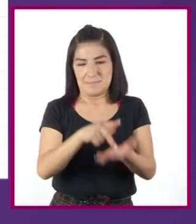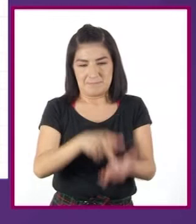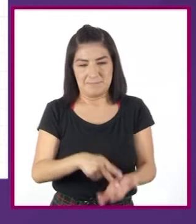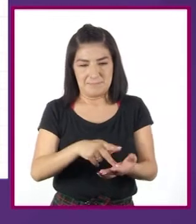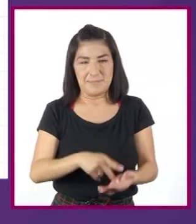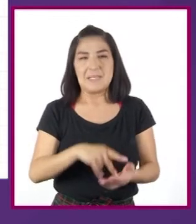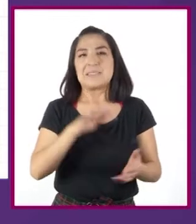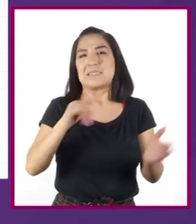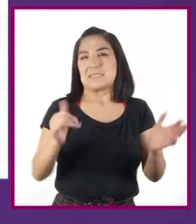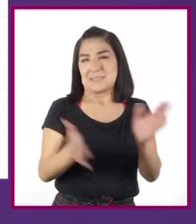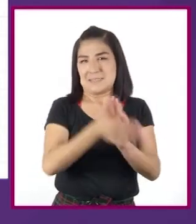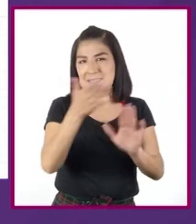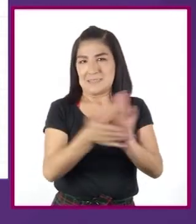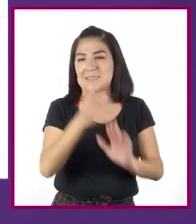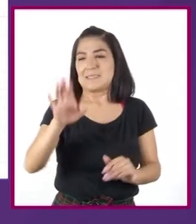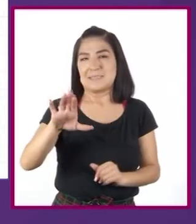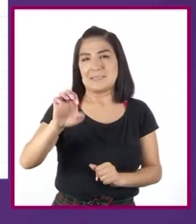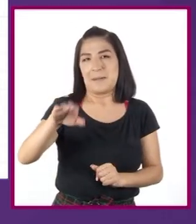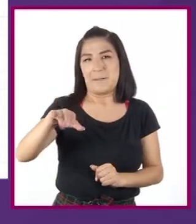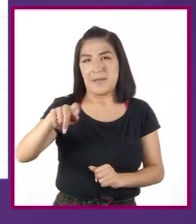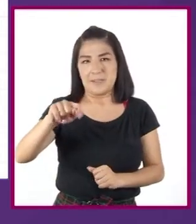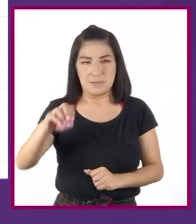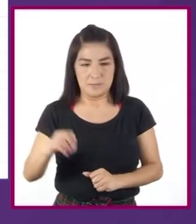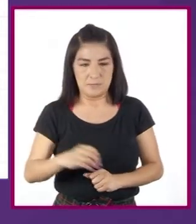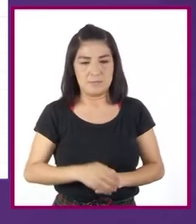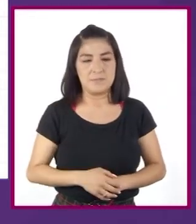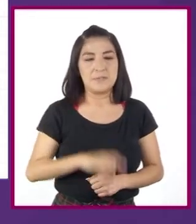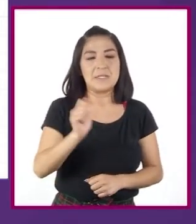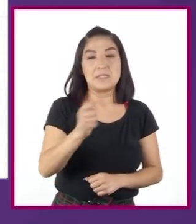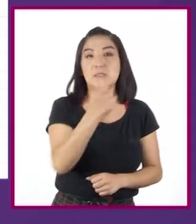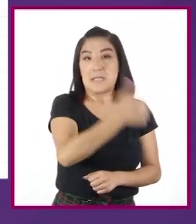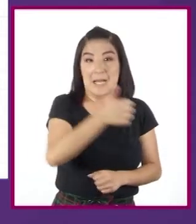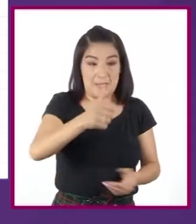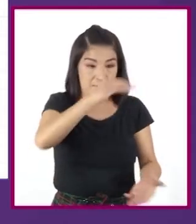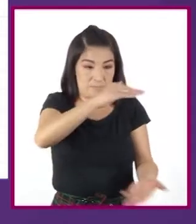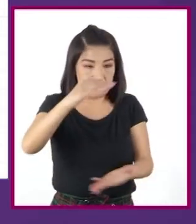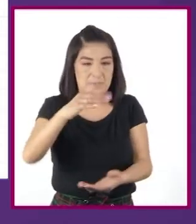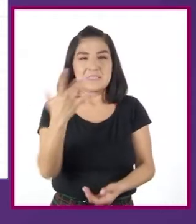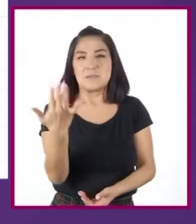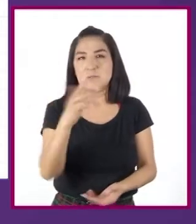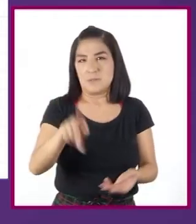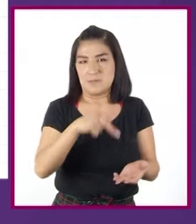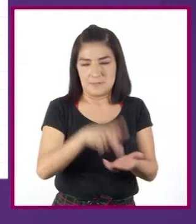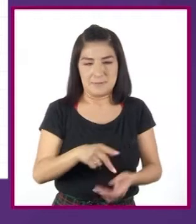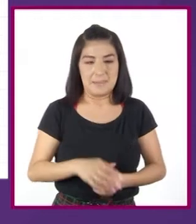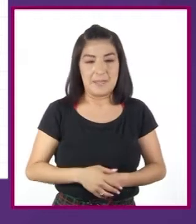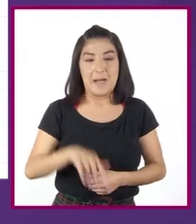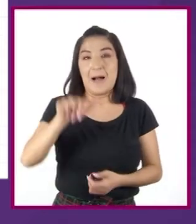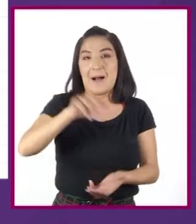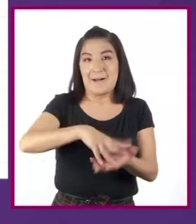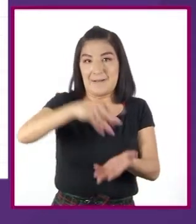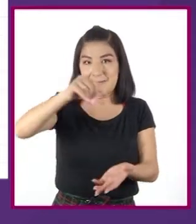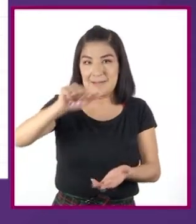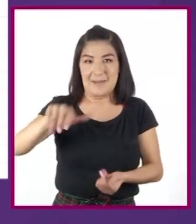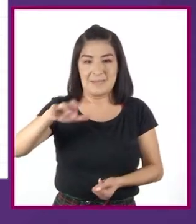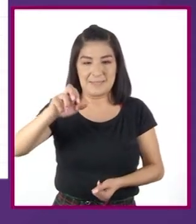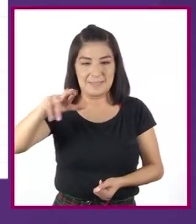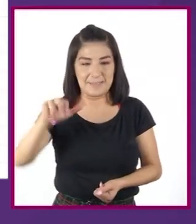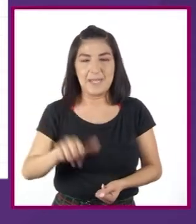kilogramos, porque cada bulto tiene 50 kilogramos. De arena serían 6 quintos, que